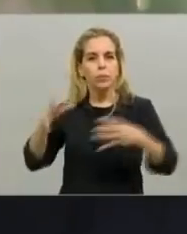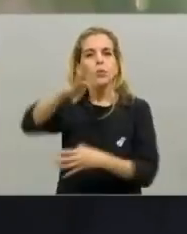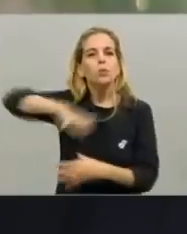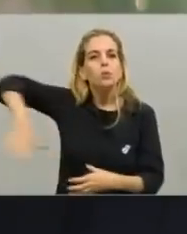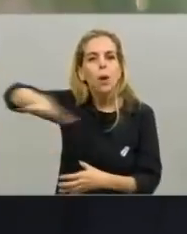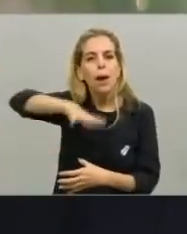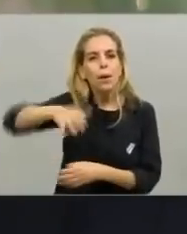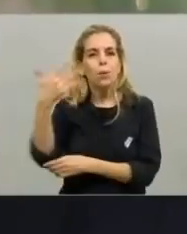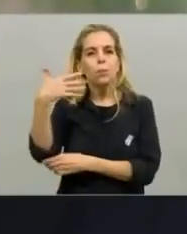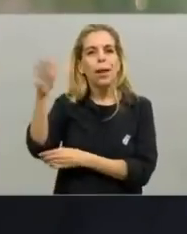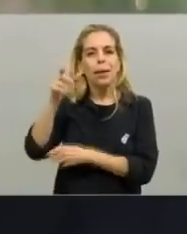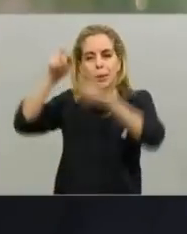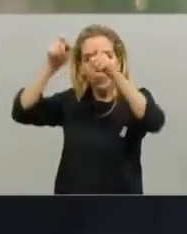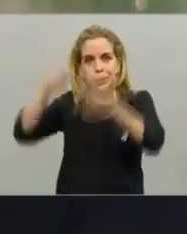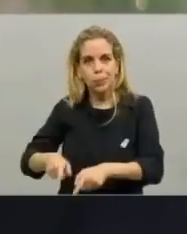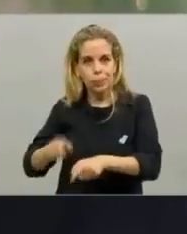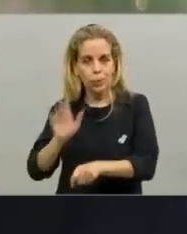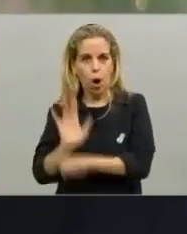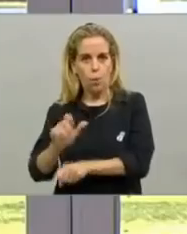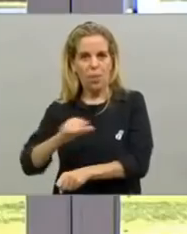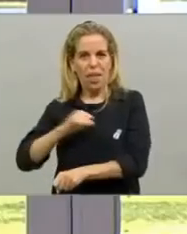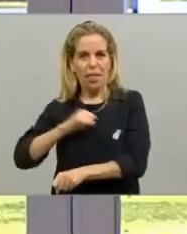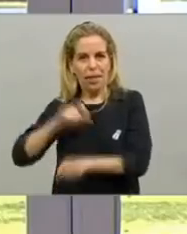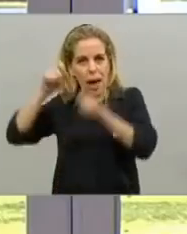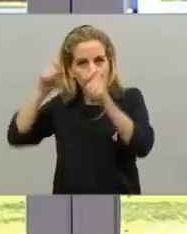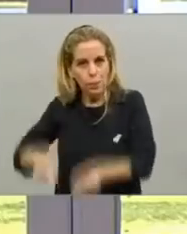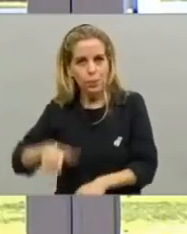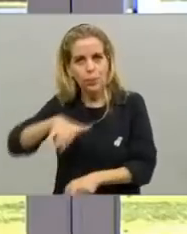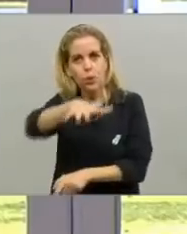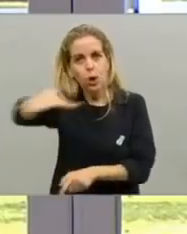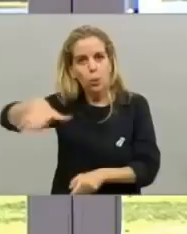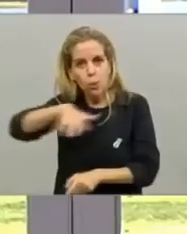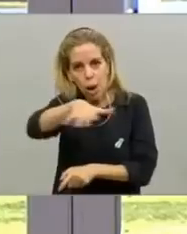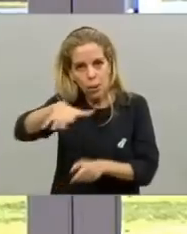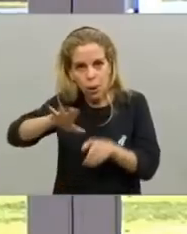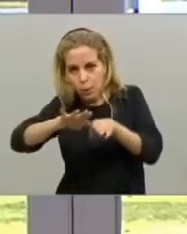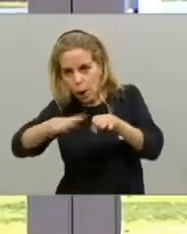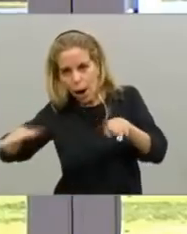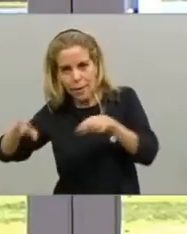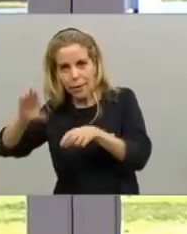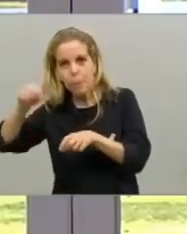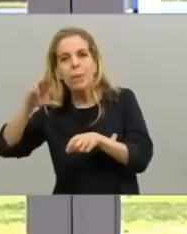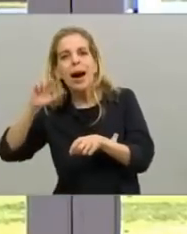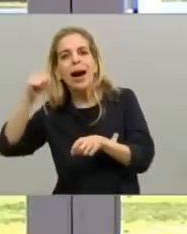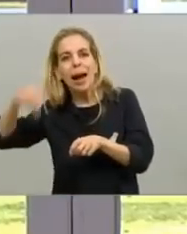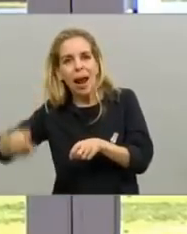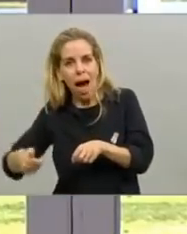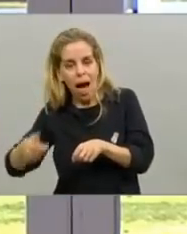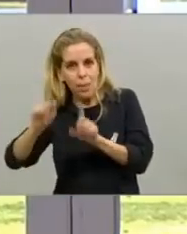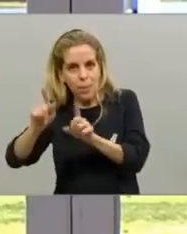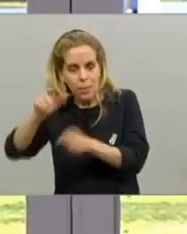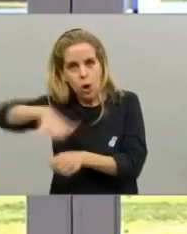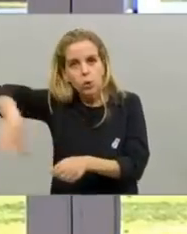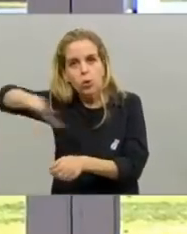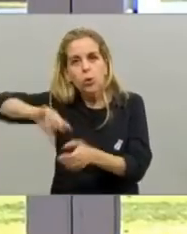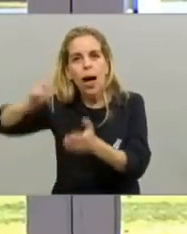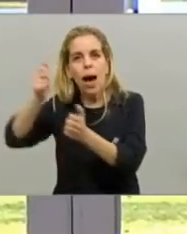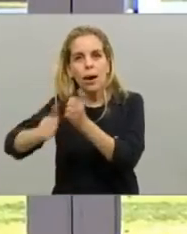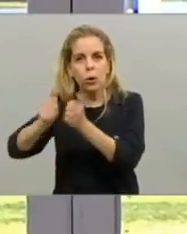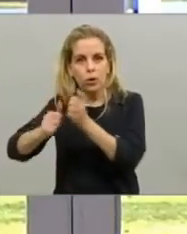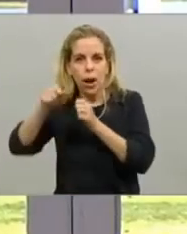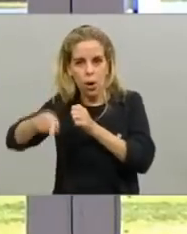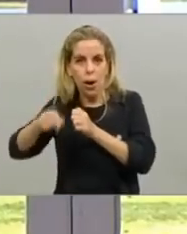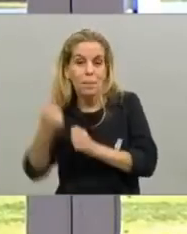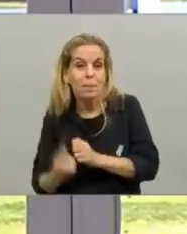bandera propia que se identificaba a sí mismo. Y a orillas del río Paraná, en la ciudad de Rosario, hizo